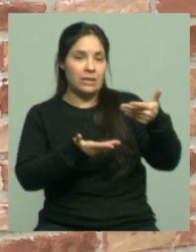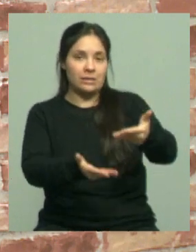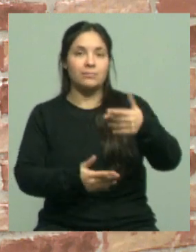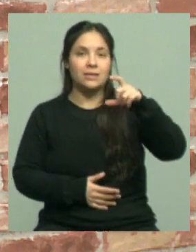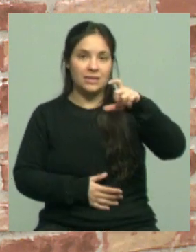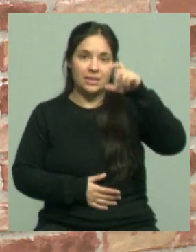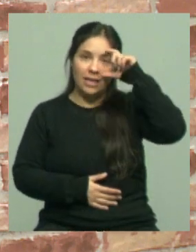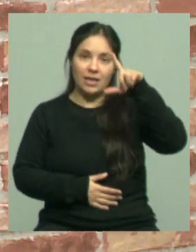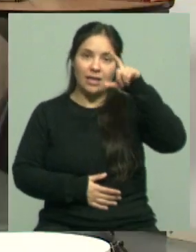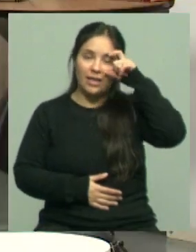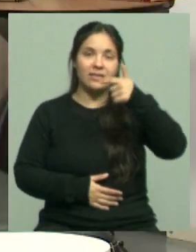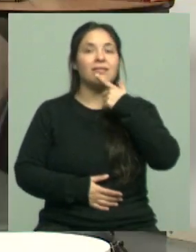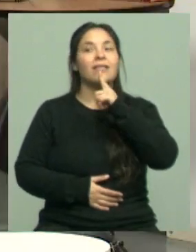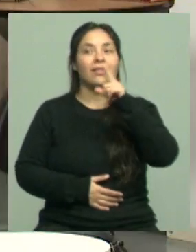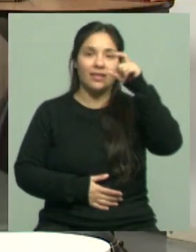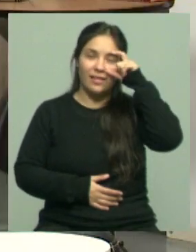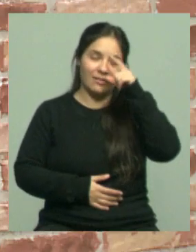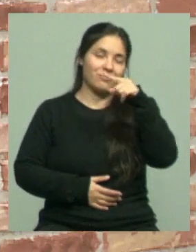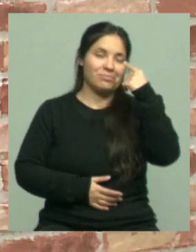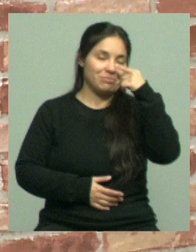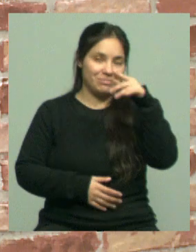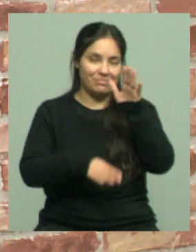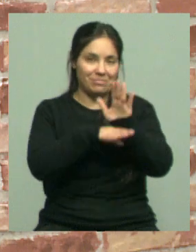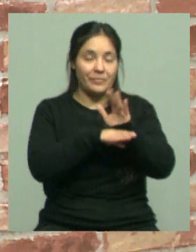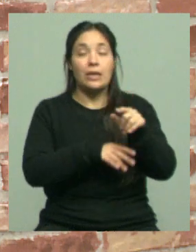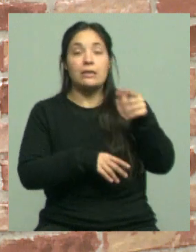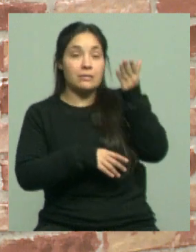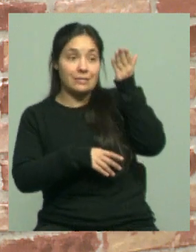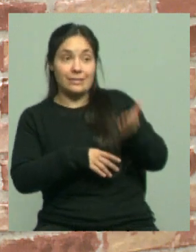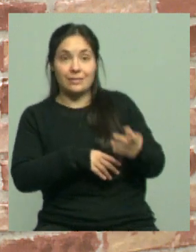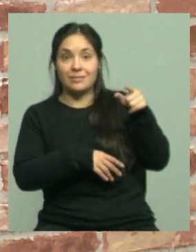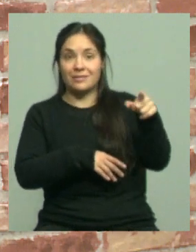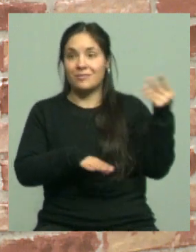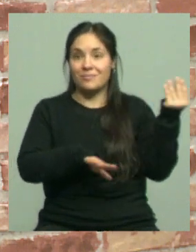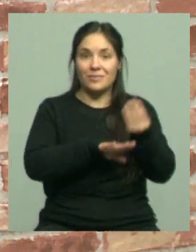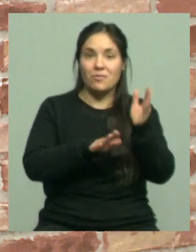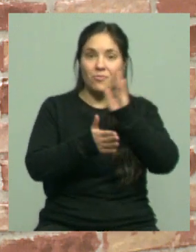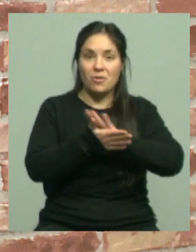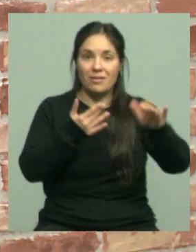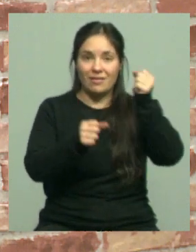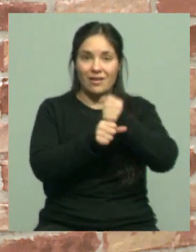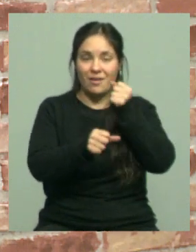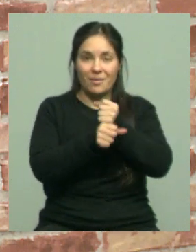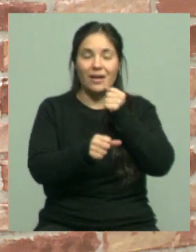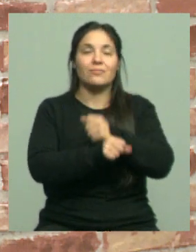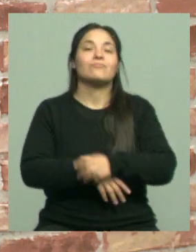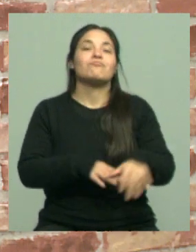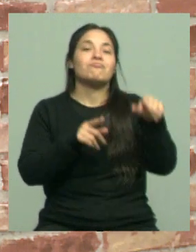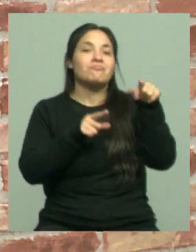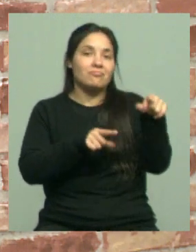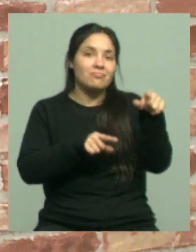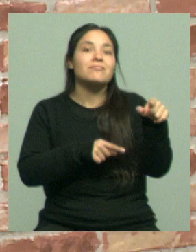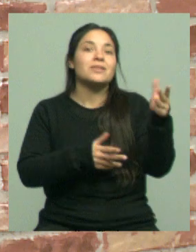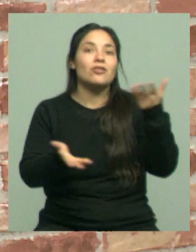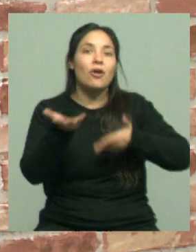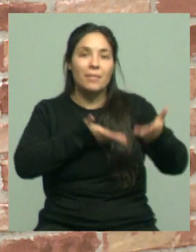al aire, lo decíamos recién cuando empezábamos el programa, que ya está hace rato con nosotros en la redacción y colaborando también en la producción. Ella